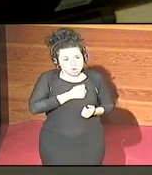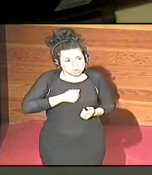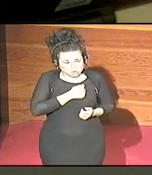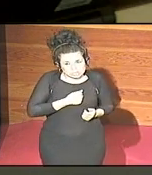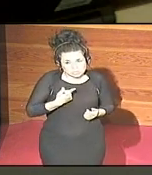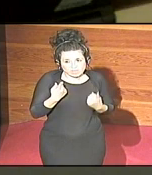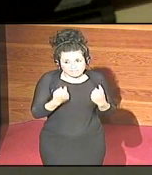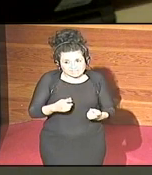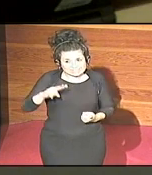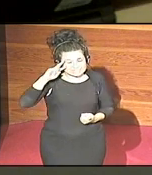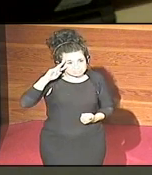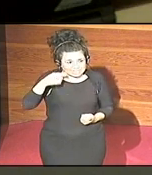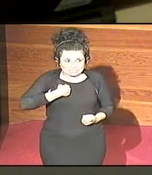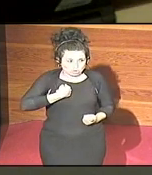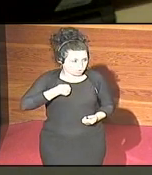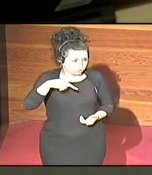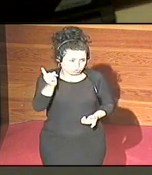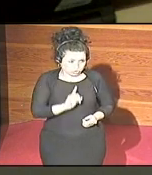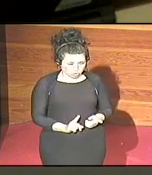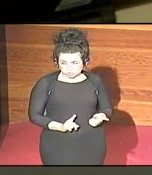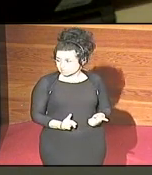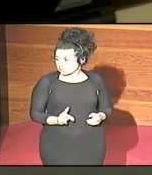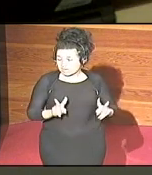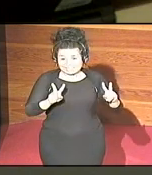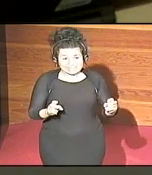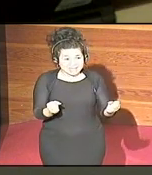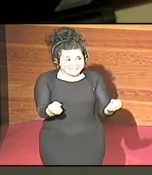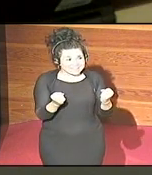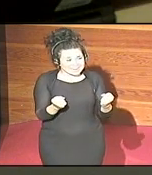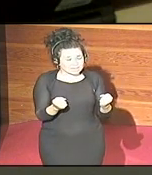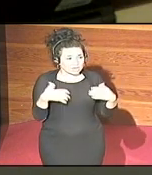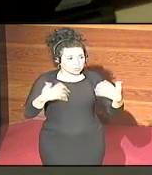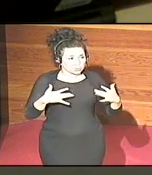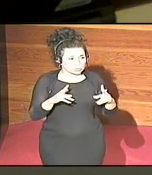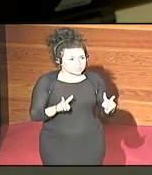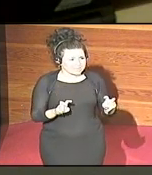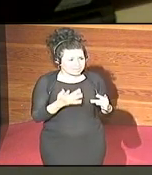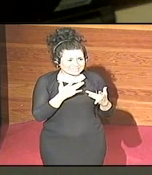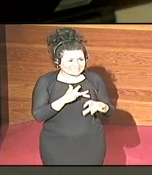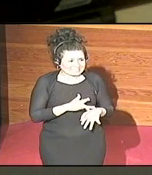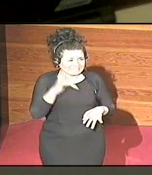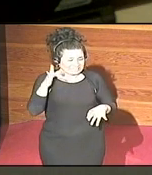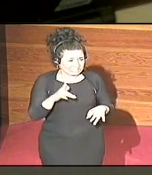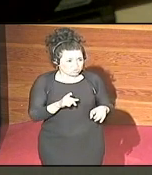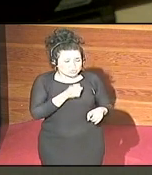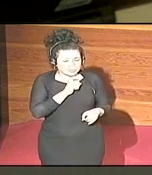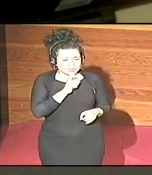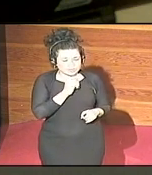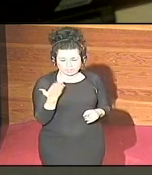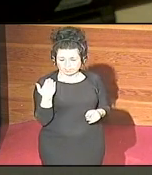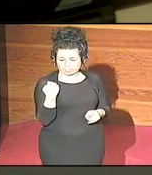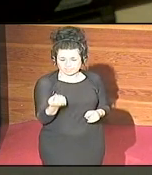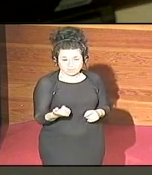soy, porque el tema de la energía es un tema muy complicado. Hace poco un especialista de la